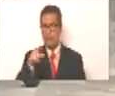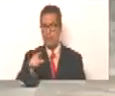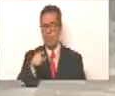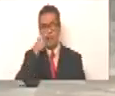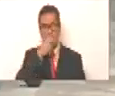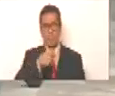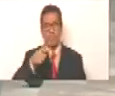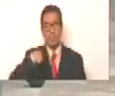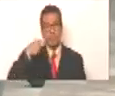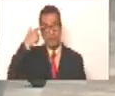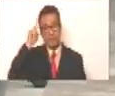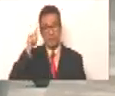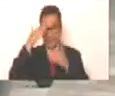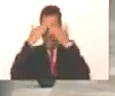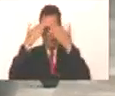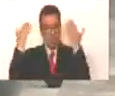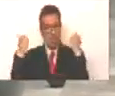se le olvidaba.